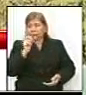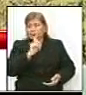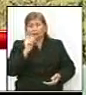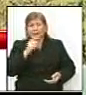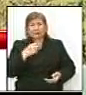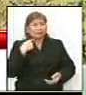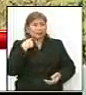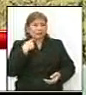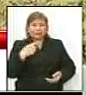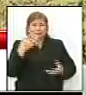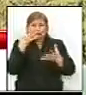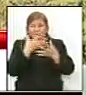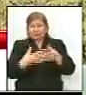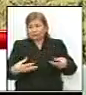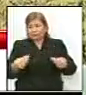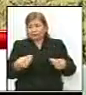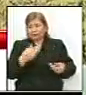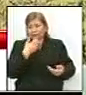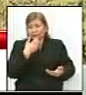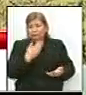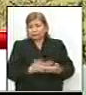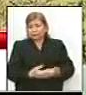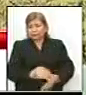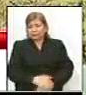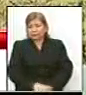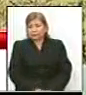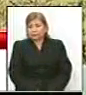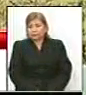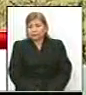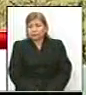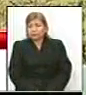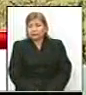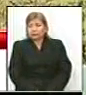a permitir que desaparezcan así nomás. Muchísimas gracias.